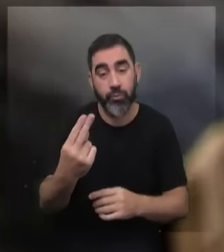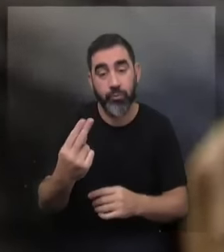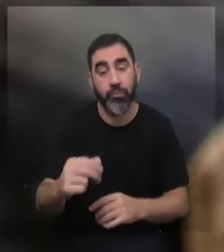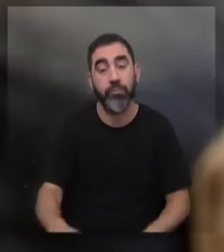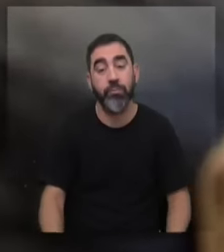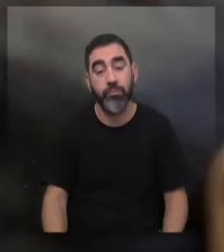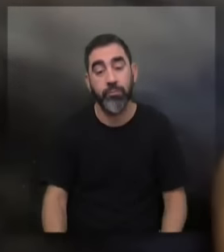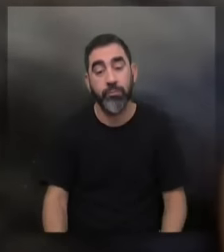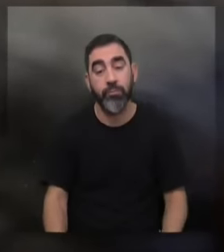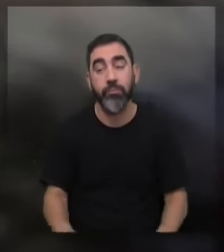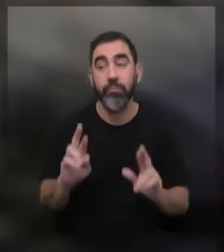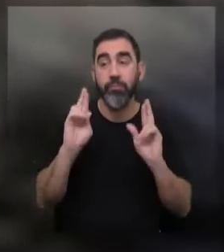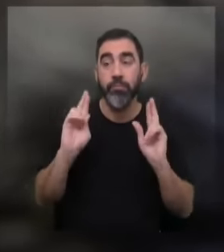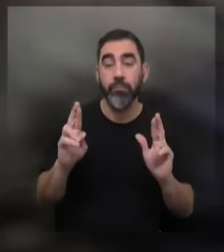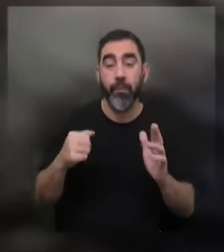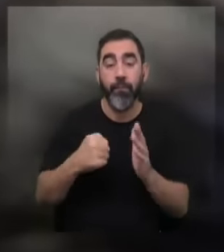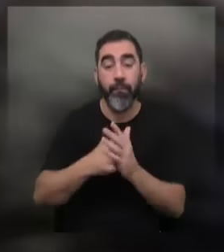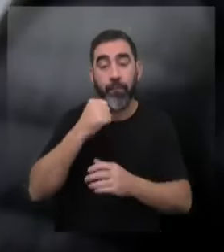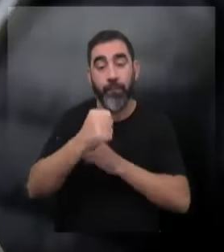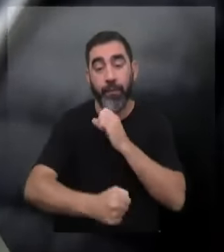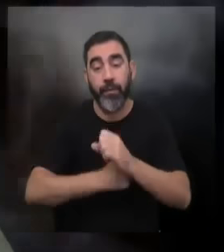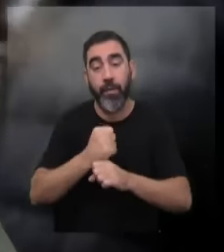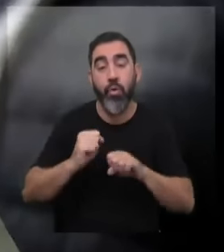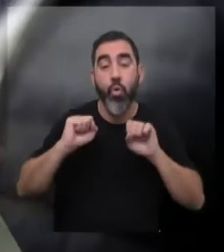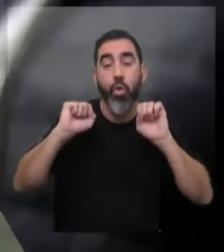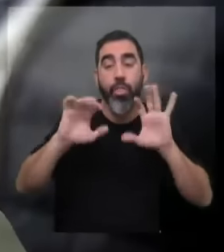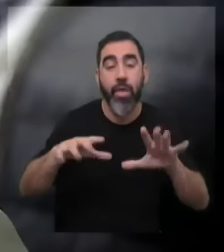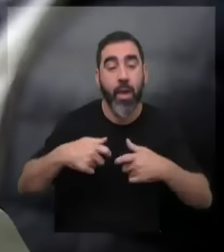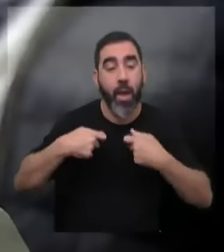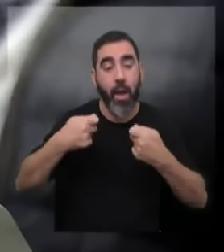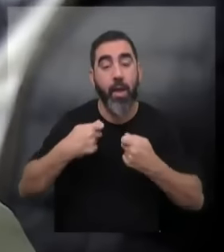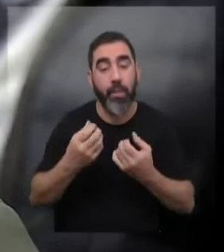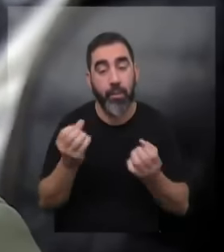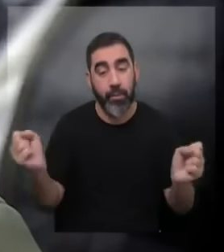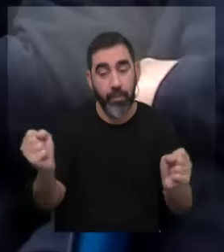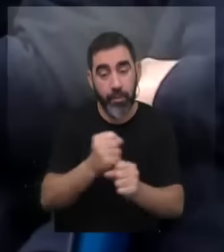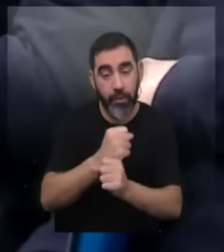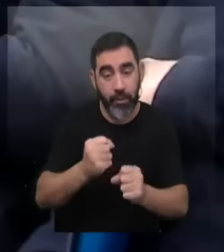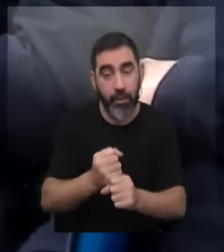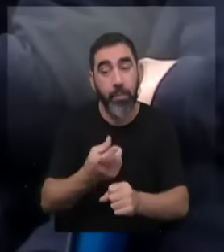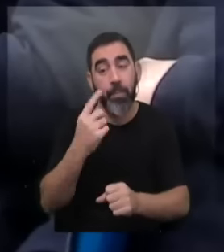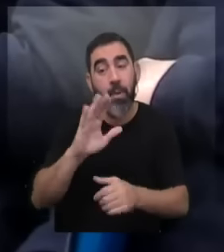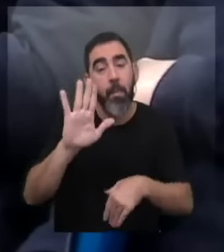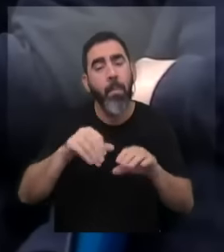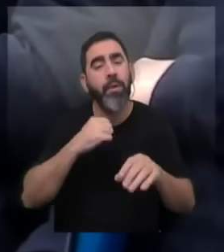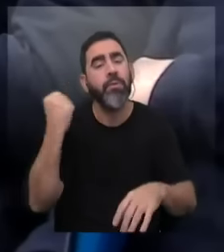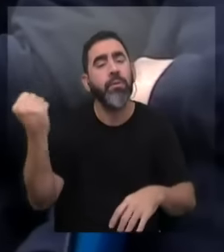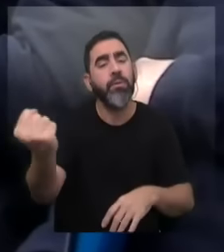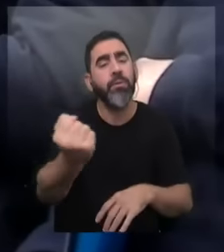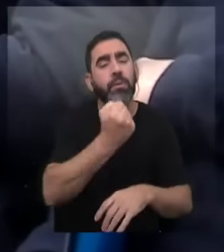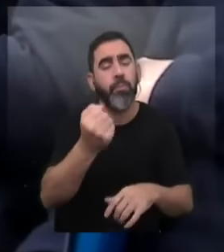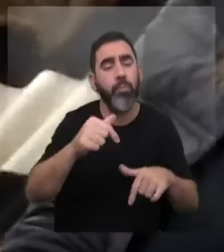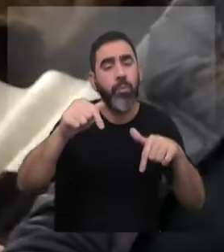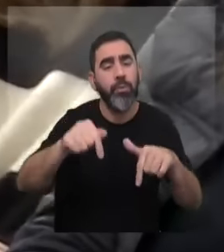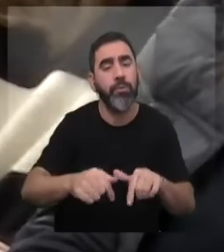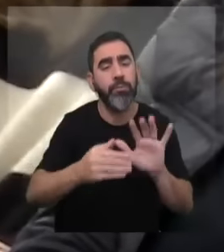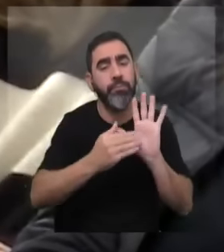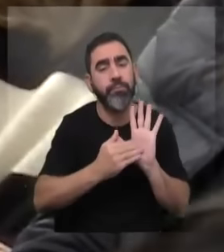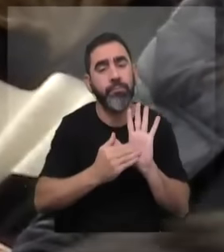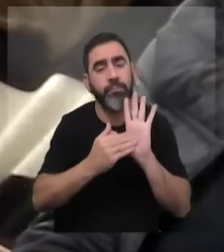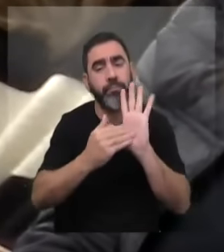estamos deseando llegar a fin de año con 10 cantinas acreditadas pero sobre todo lo más importante de hoy fue poder presentar